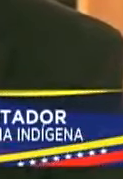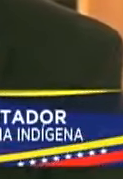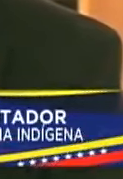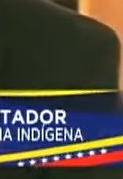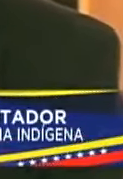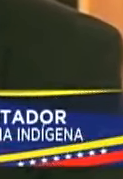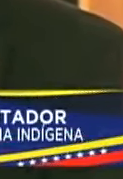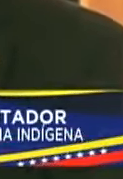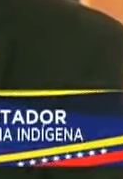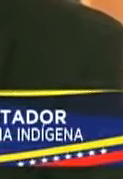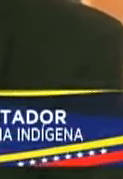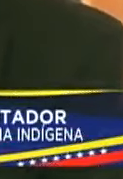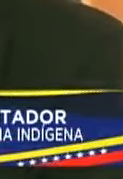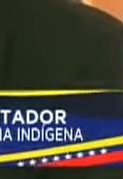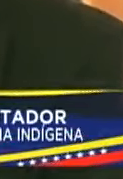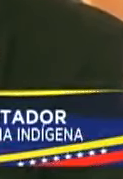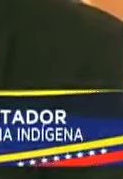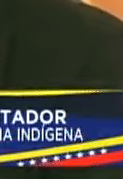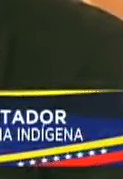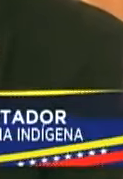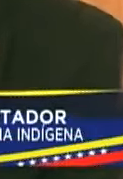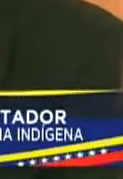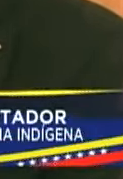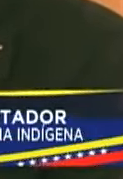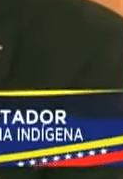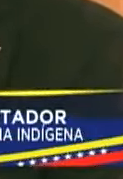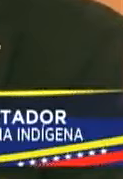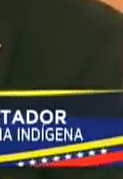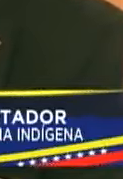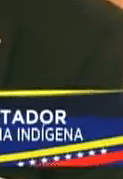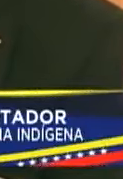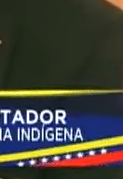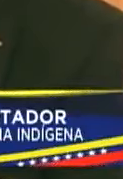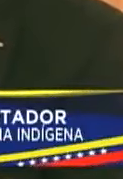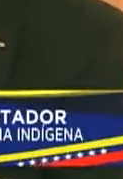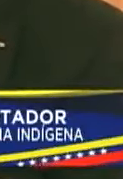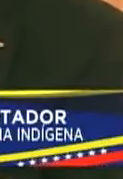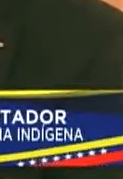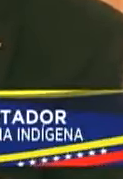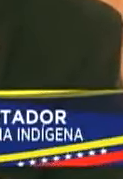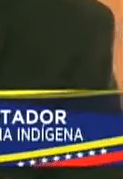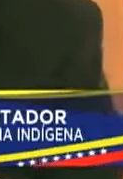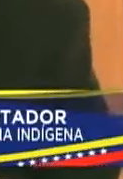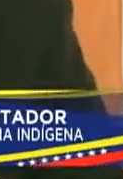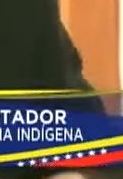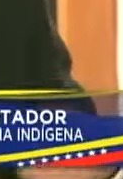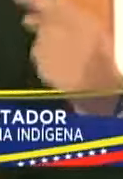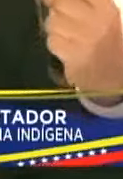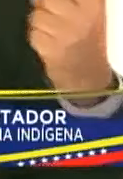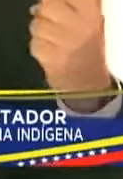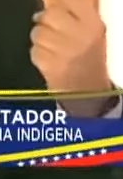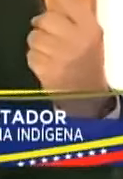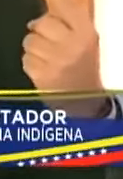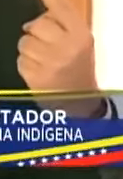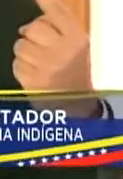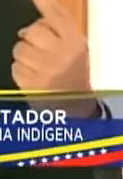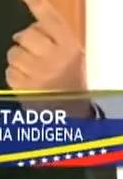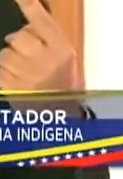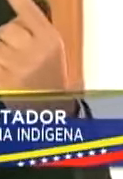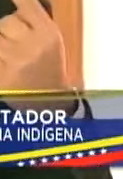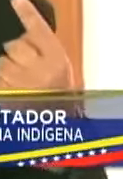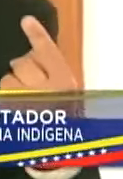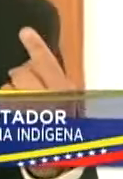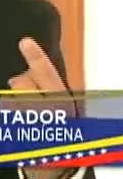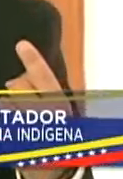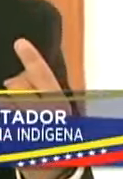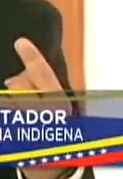no se confunda con la nobleza. Pero de fechas memorables, ¿verdad? Que le dan además una importancia cultural, presidente,